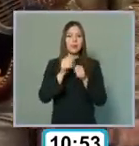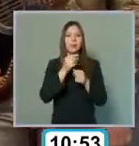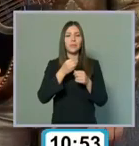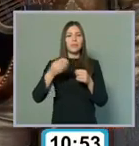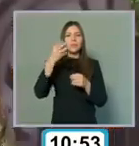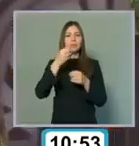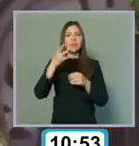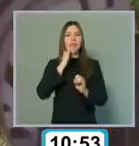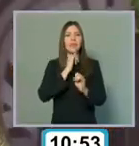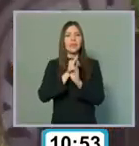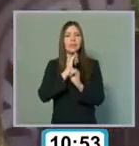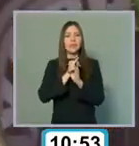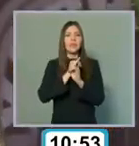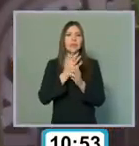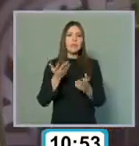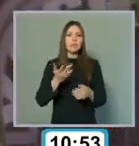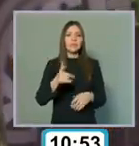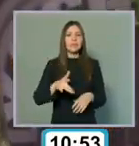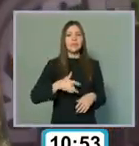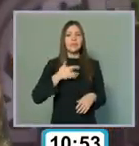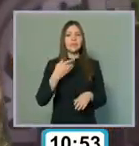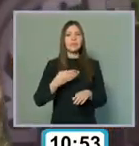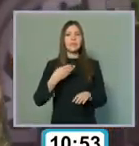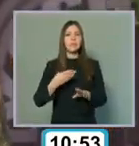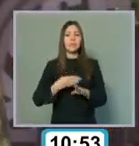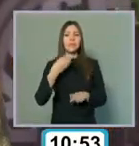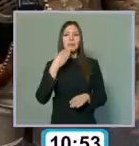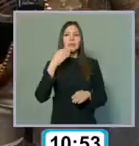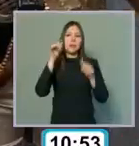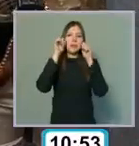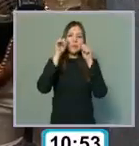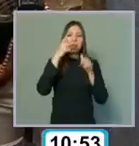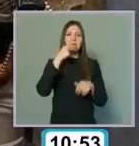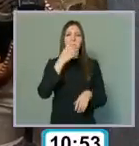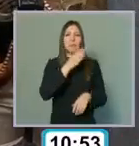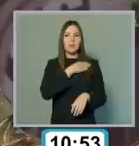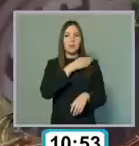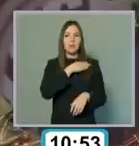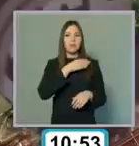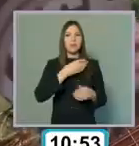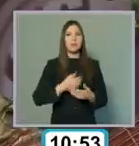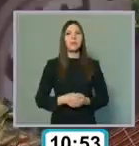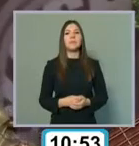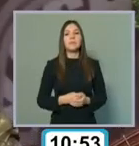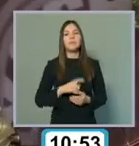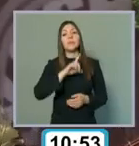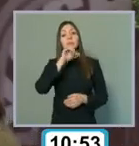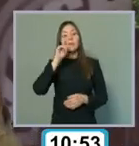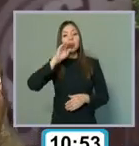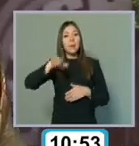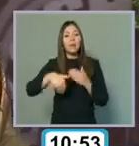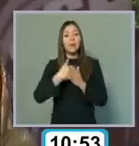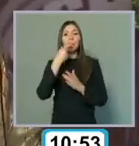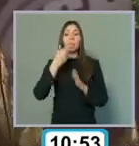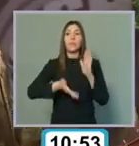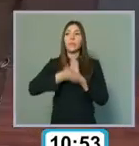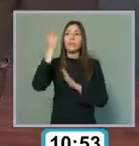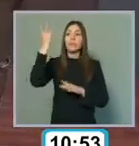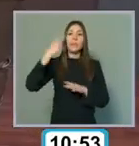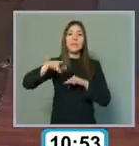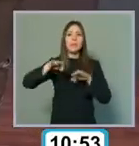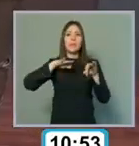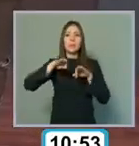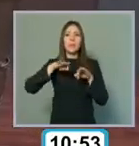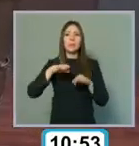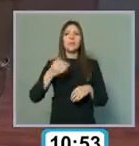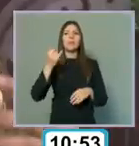en redes sociales y pues muy, la verdad se portó muy a todo dar y todavía al siguiente día pues él salió de gira a trabajar, Ajá. pero